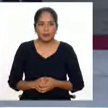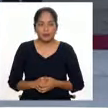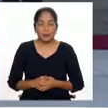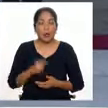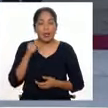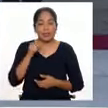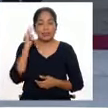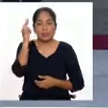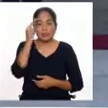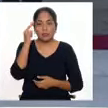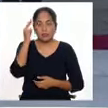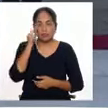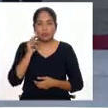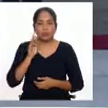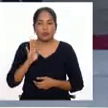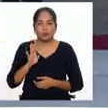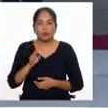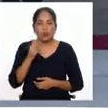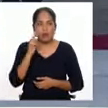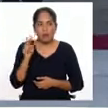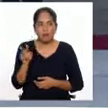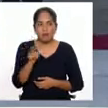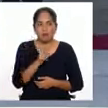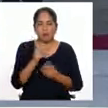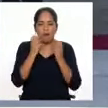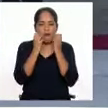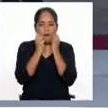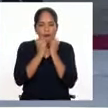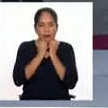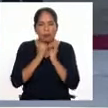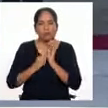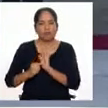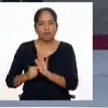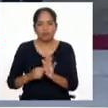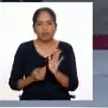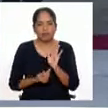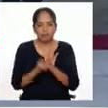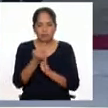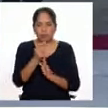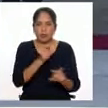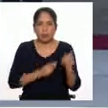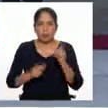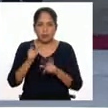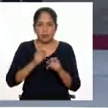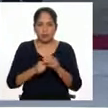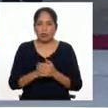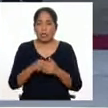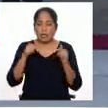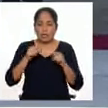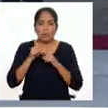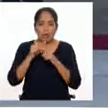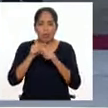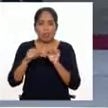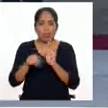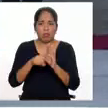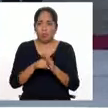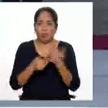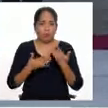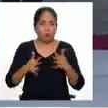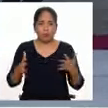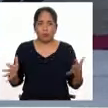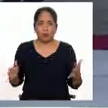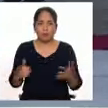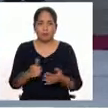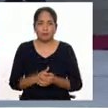Presidenta, usted ha podido apreciar el cariño, el gesto del pueblo de Atalaya. Acá no hay insultos. Acá solo tenemos